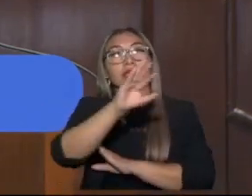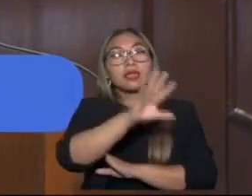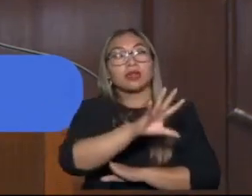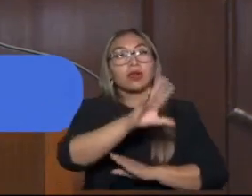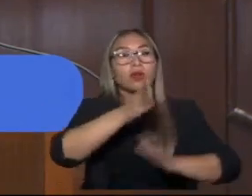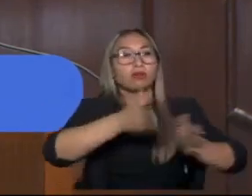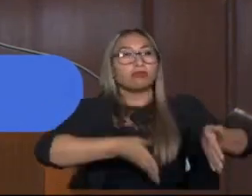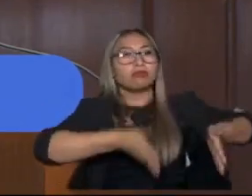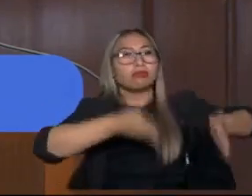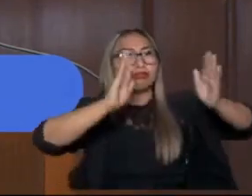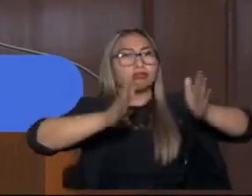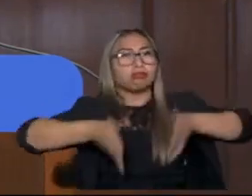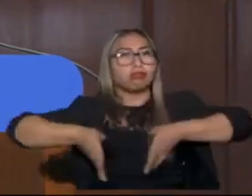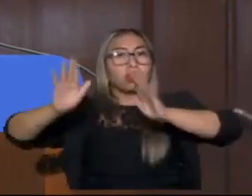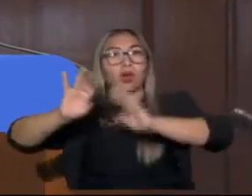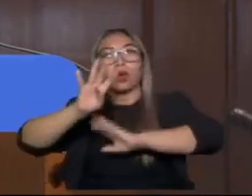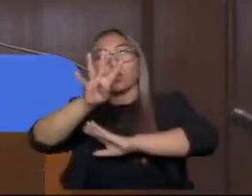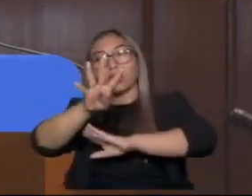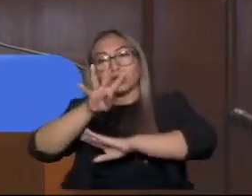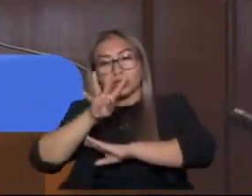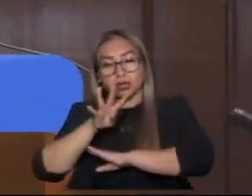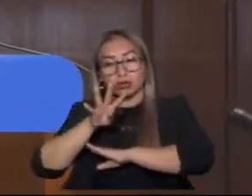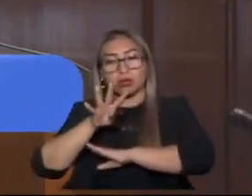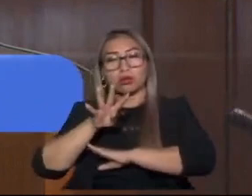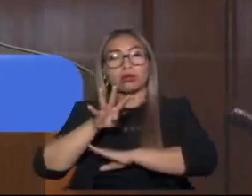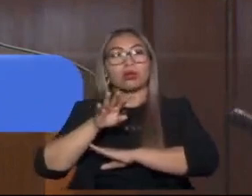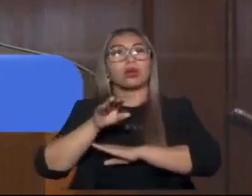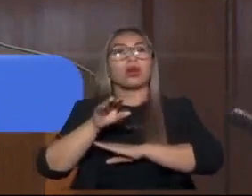edificio con 400 apartamentos,